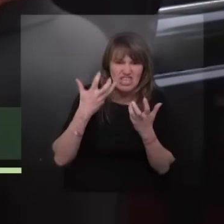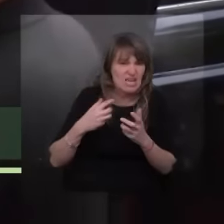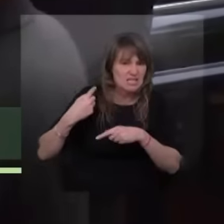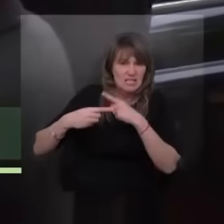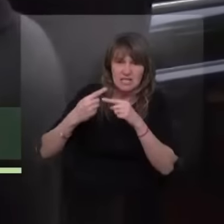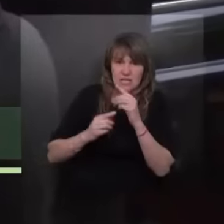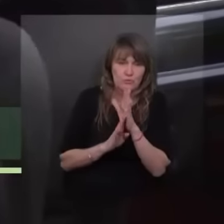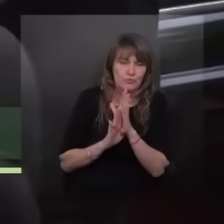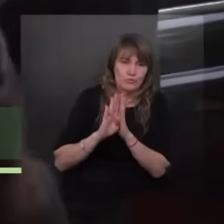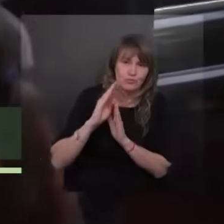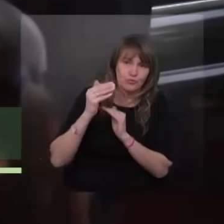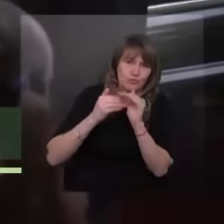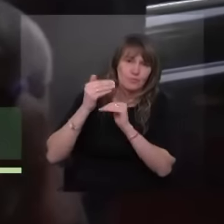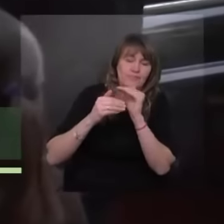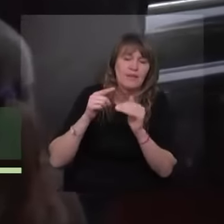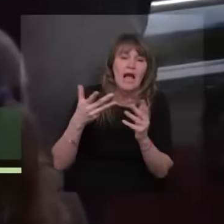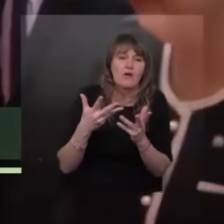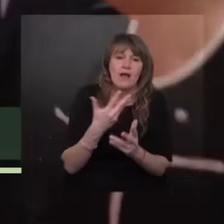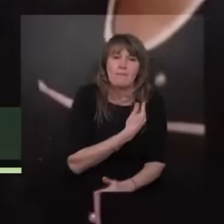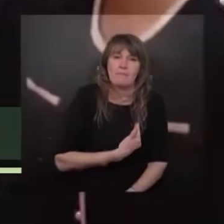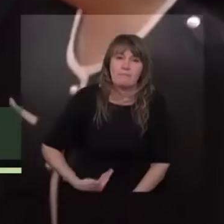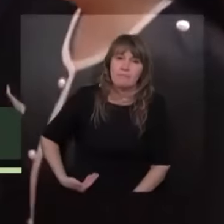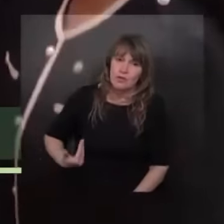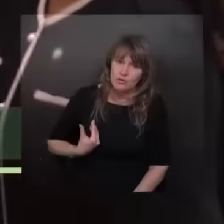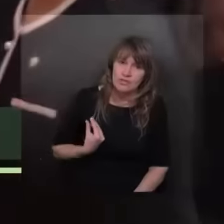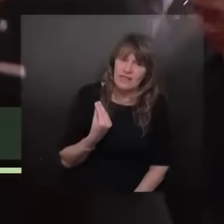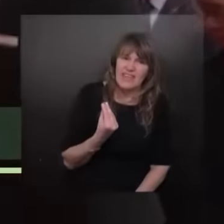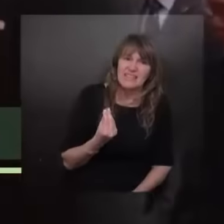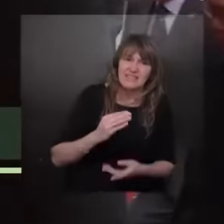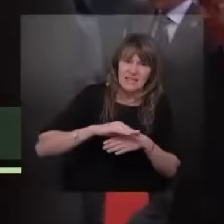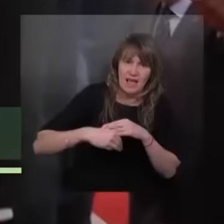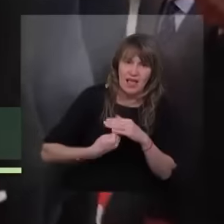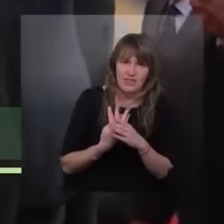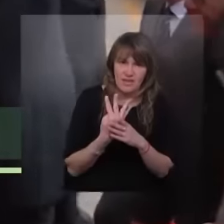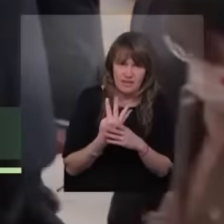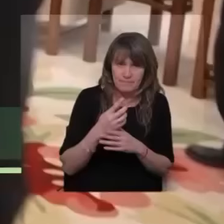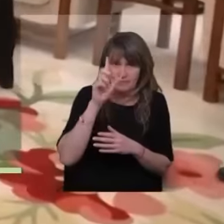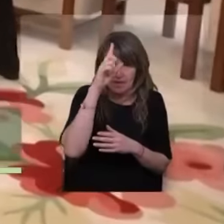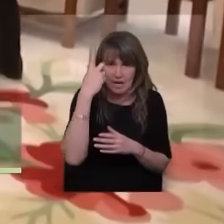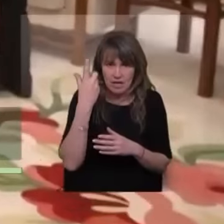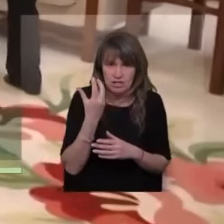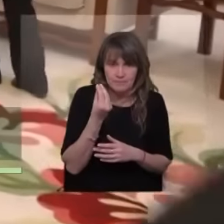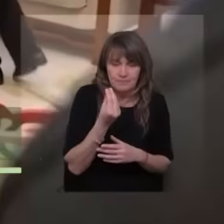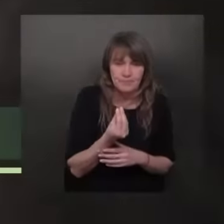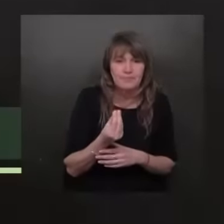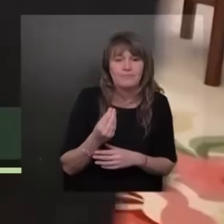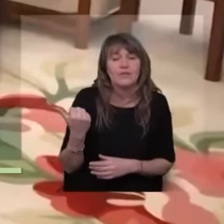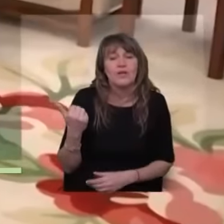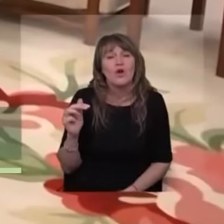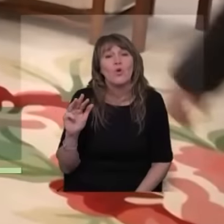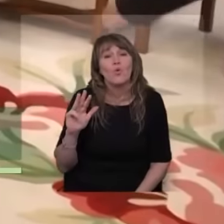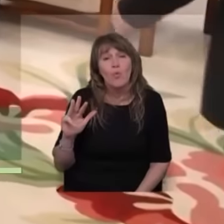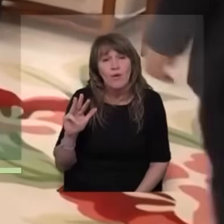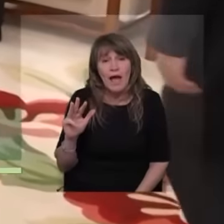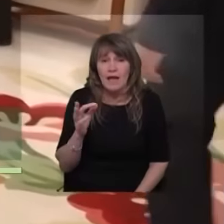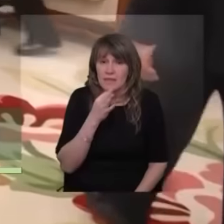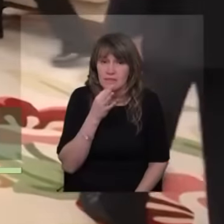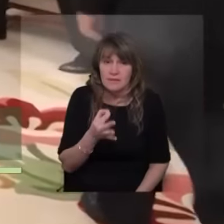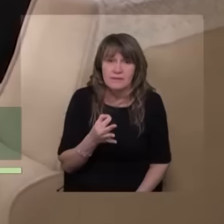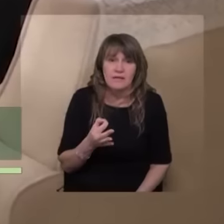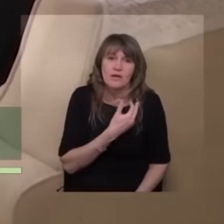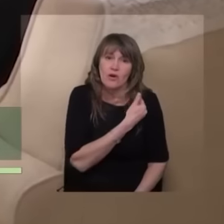asumir el lunes próximo la presidencia protempore del bloque funcionarios del ejecutivo que encabeza Lula da Silva advirtieron que la intención del